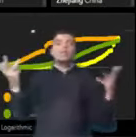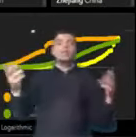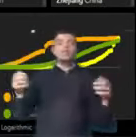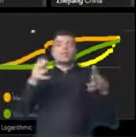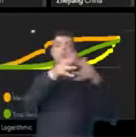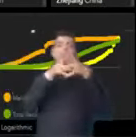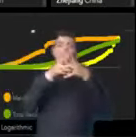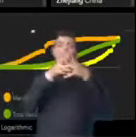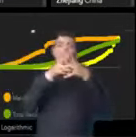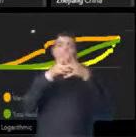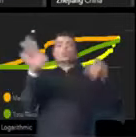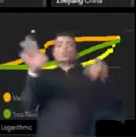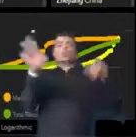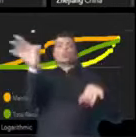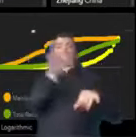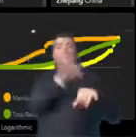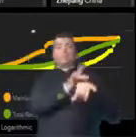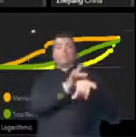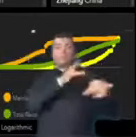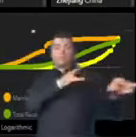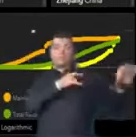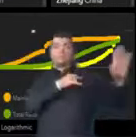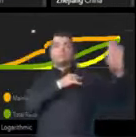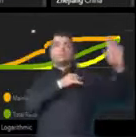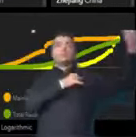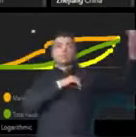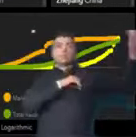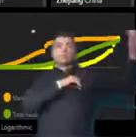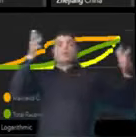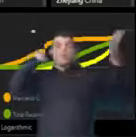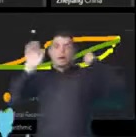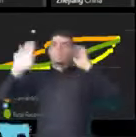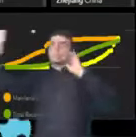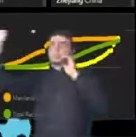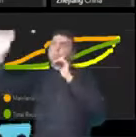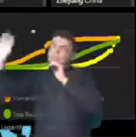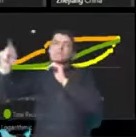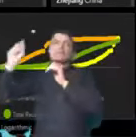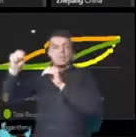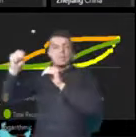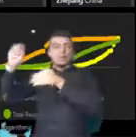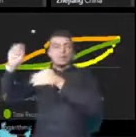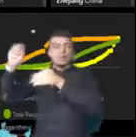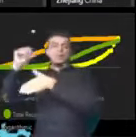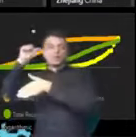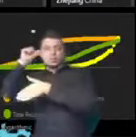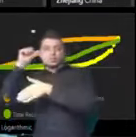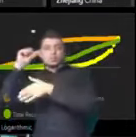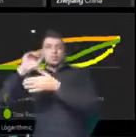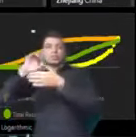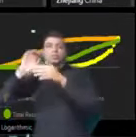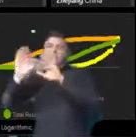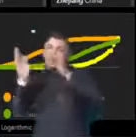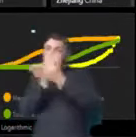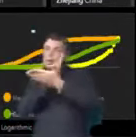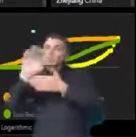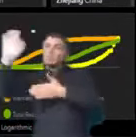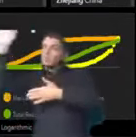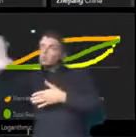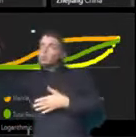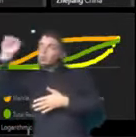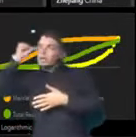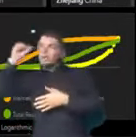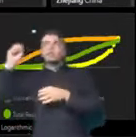en Malasia y en Singapur, a pesar de que hacen parte del continente asiático. Ahora, en cuanto a los casos de